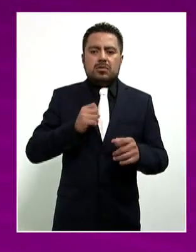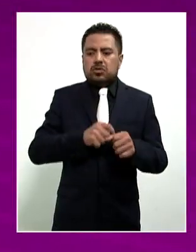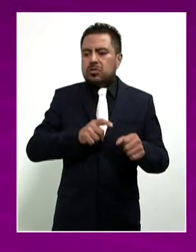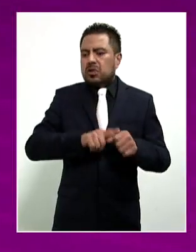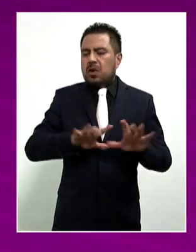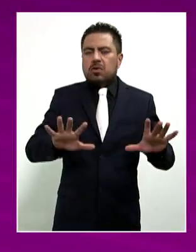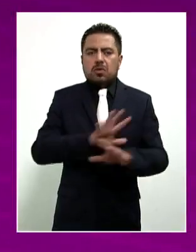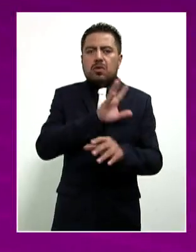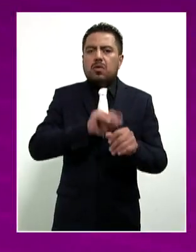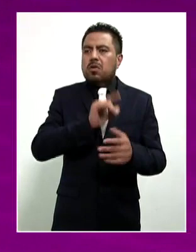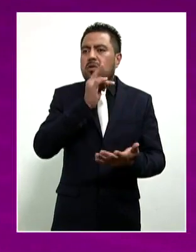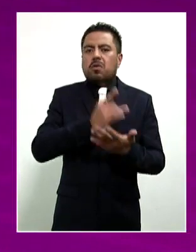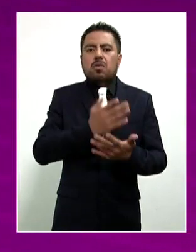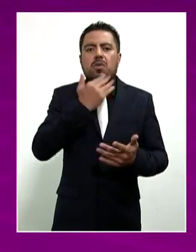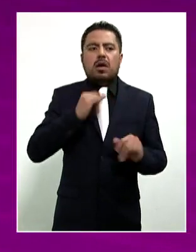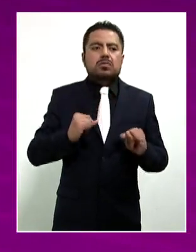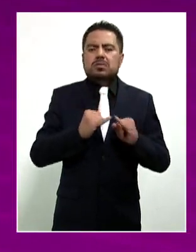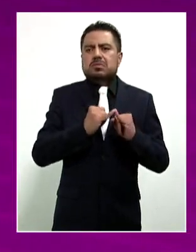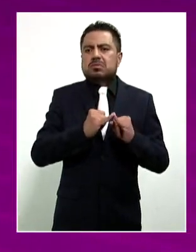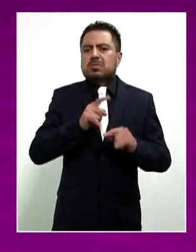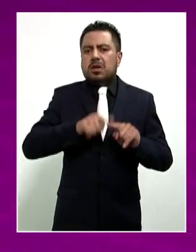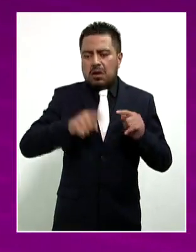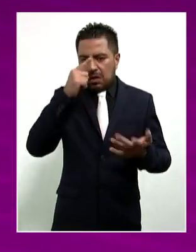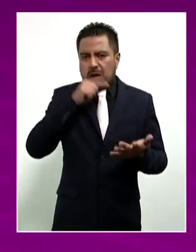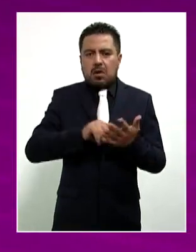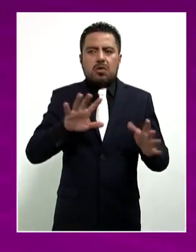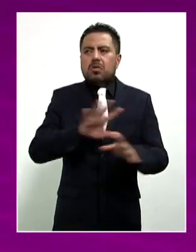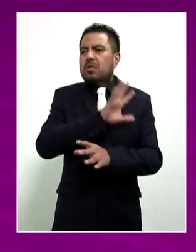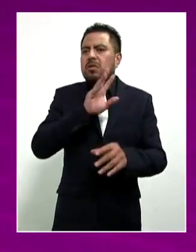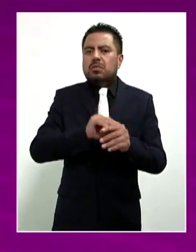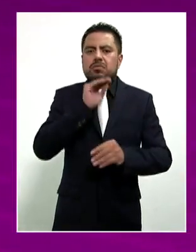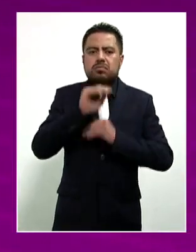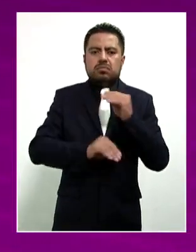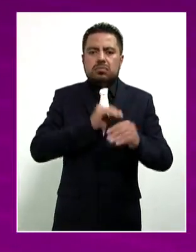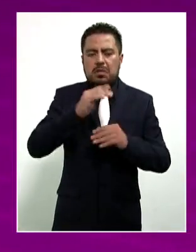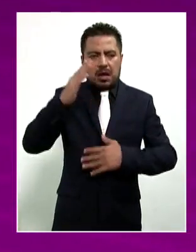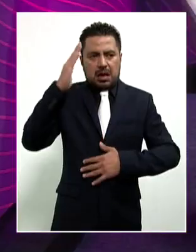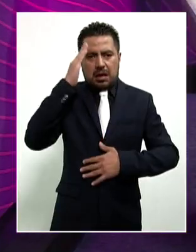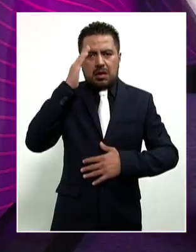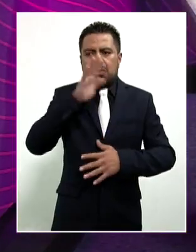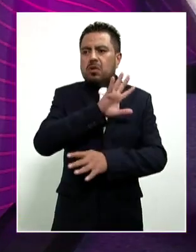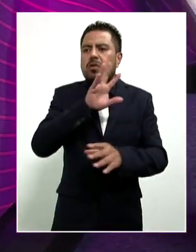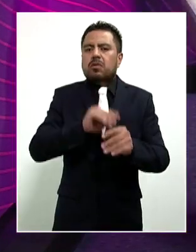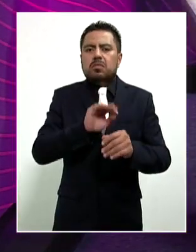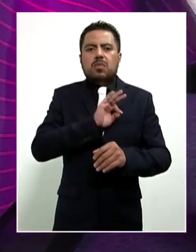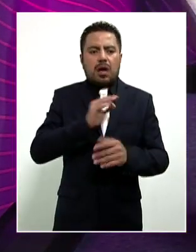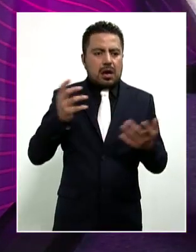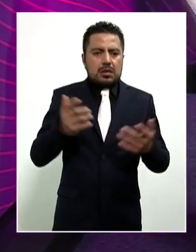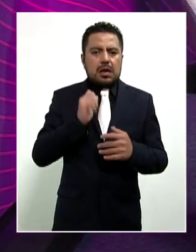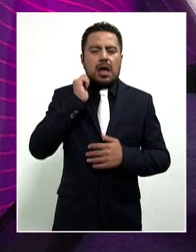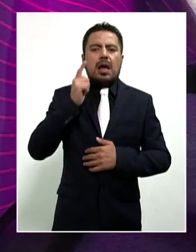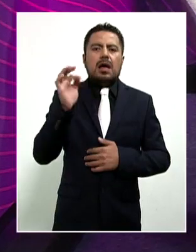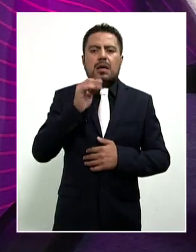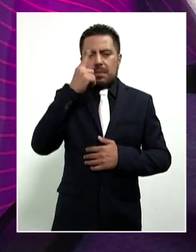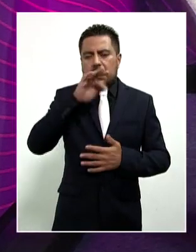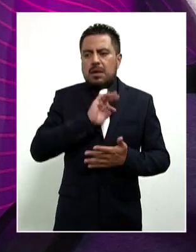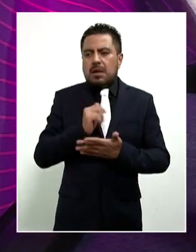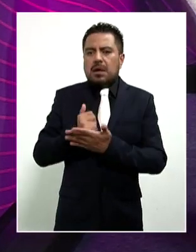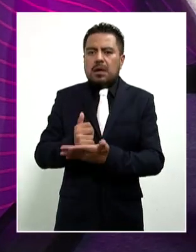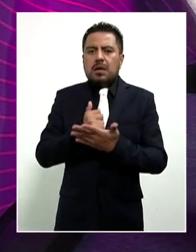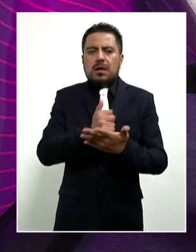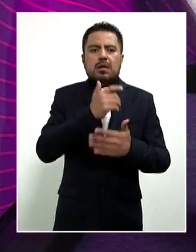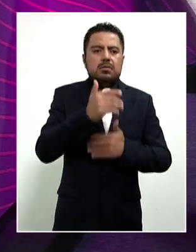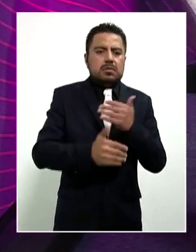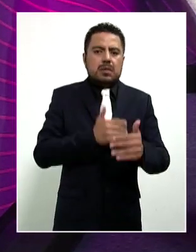toda y no nomás de una institución. Yo creo que todos tenemos que construirnos en la cabeza que todos podemos hacer algo para ayudar a